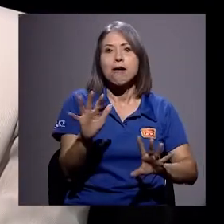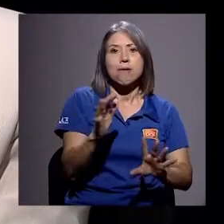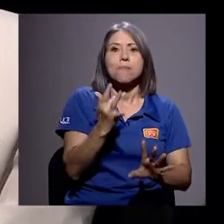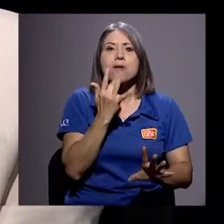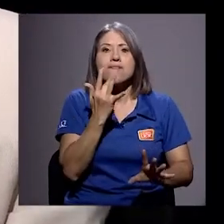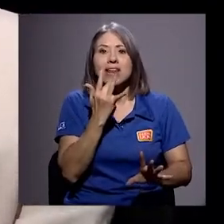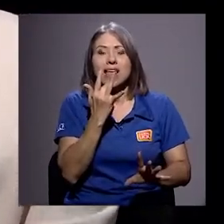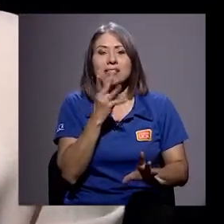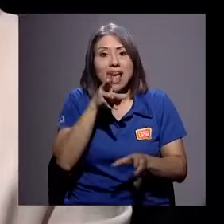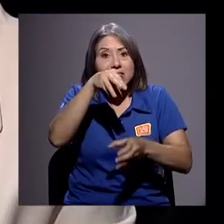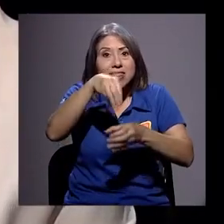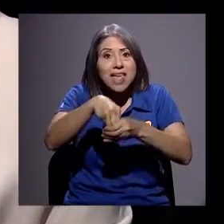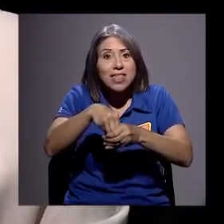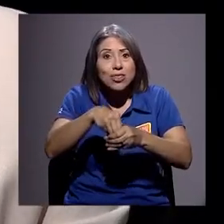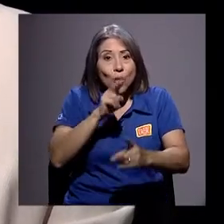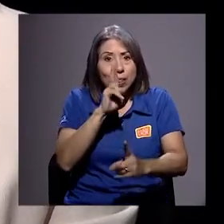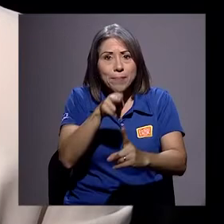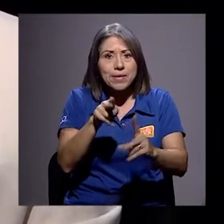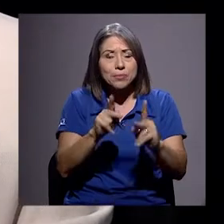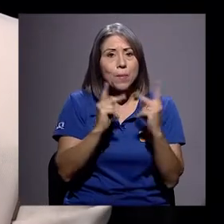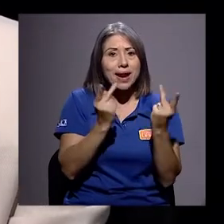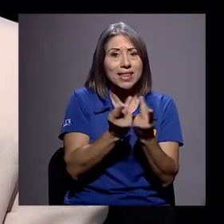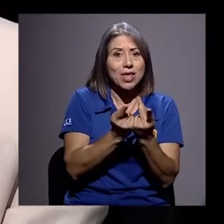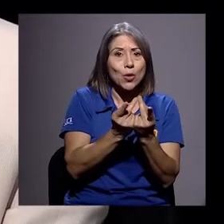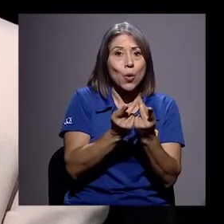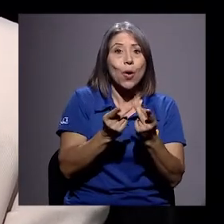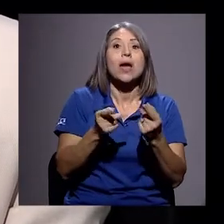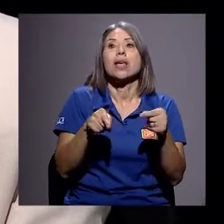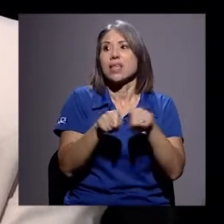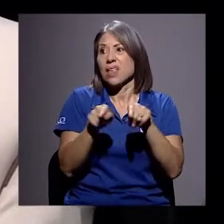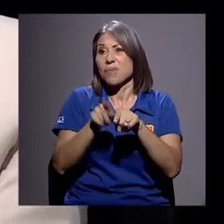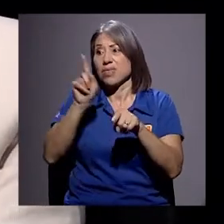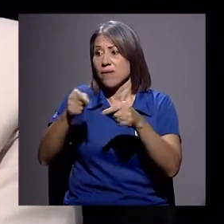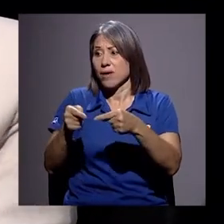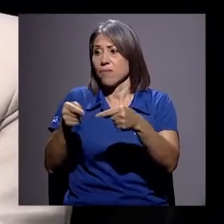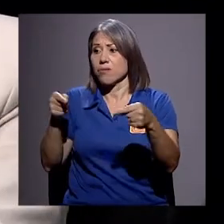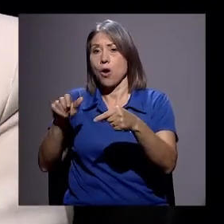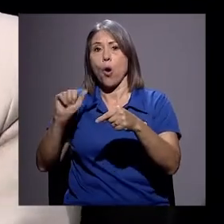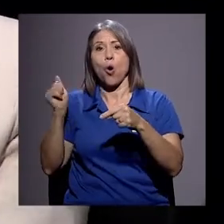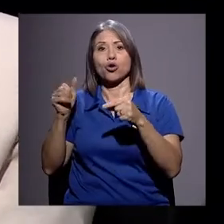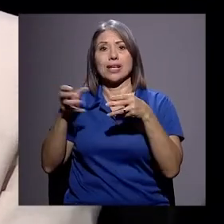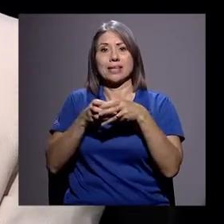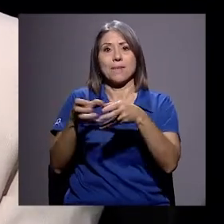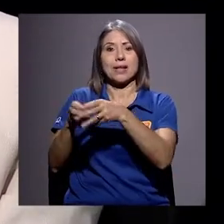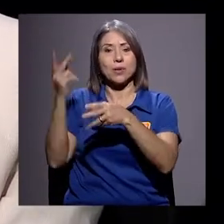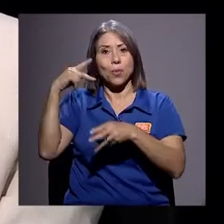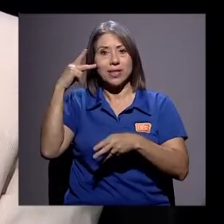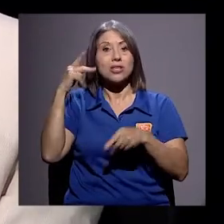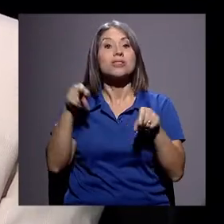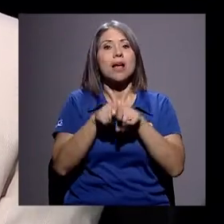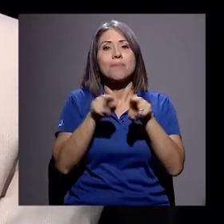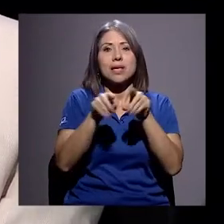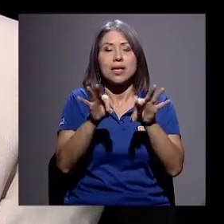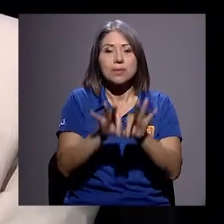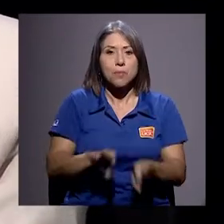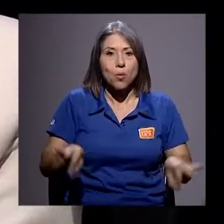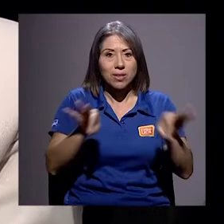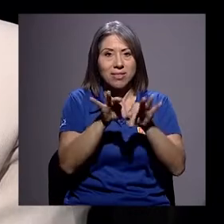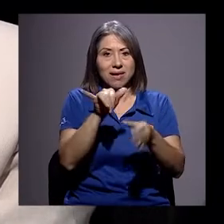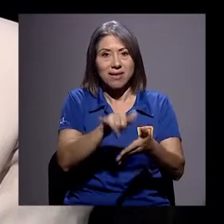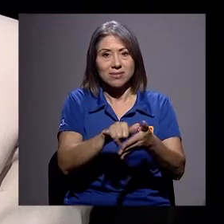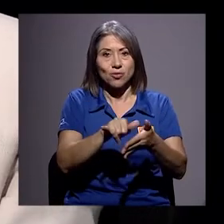de su mismo partido versus además las otras fracciones políticas hasta eso es importante a la hora de escoger un sistema electoral